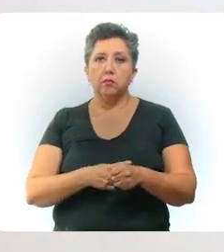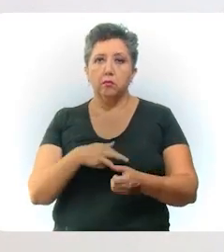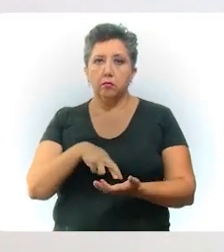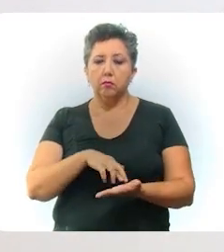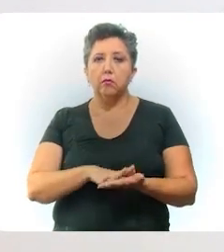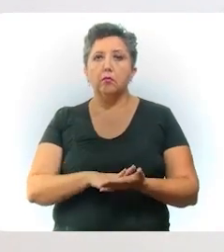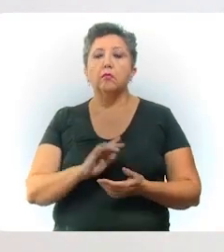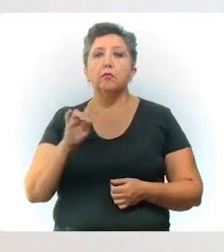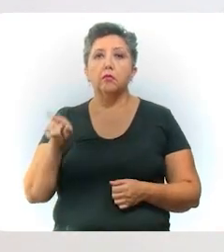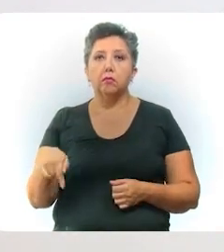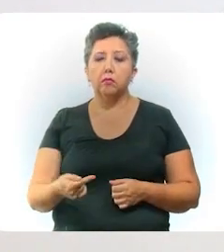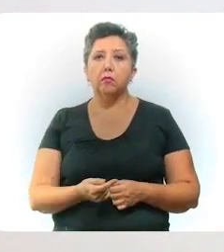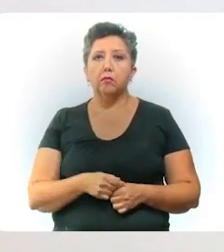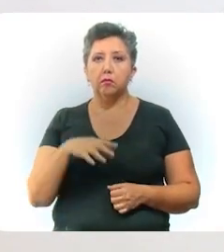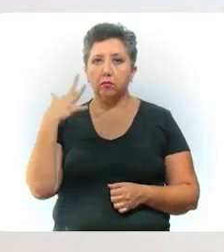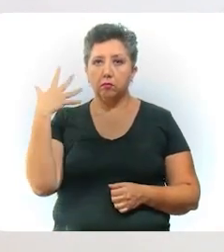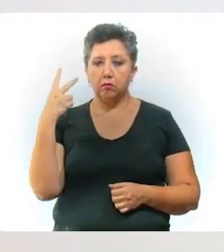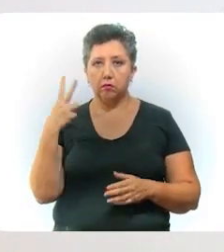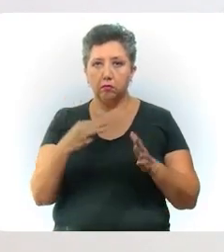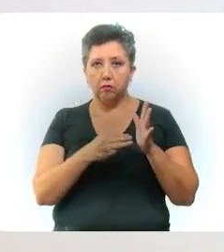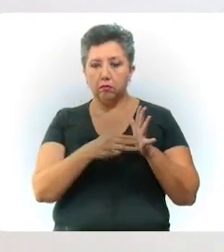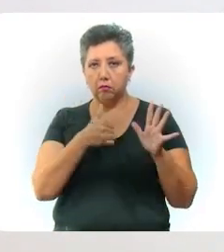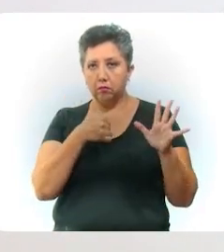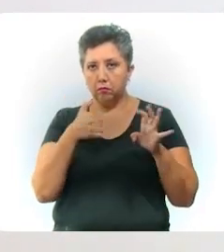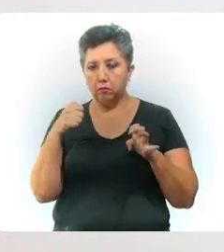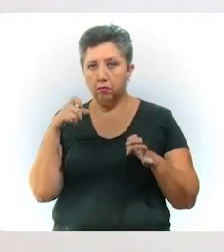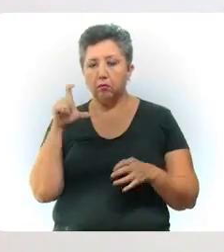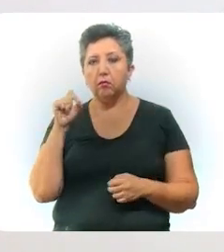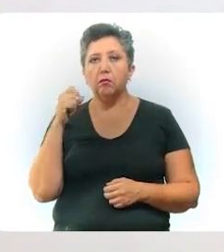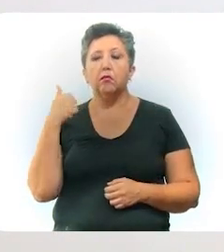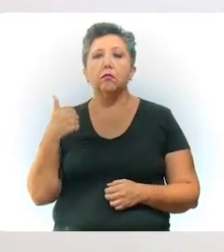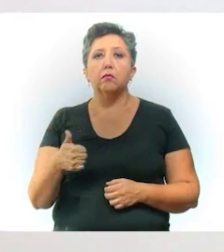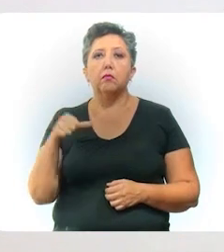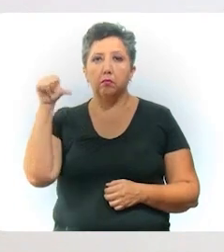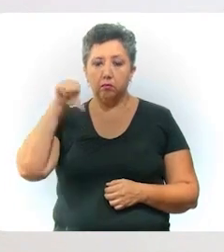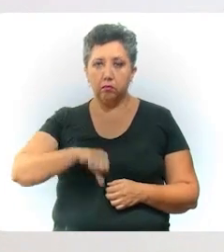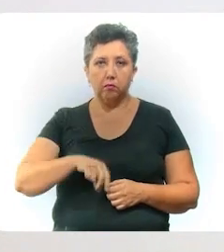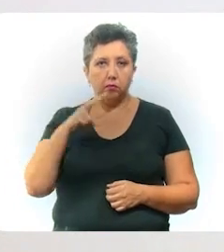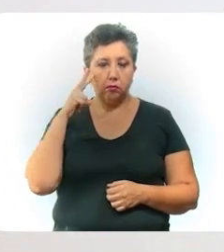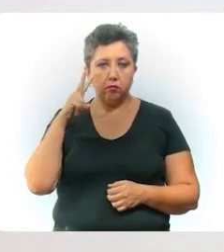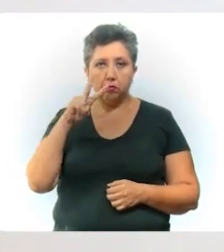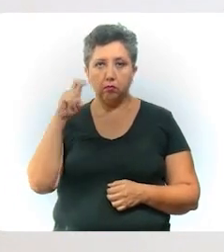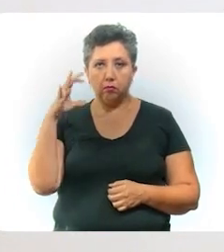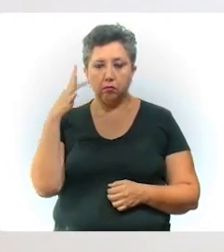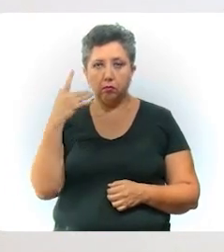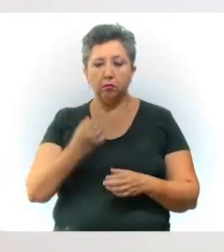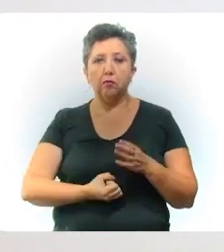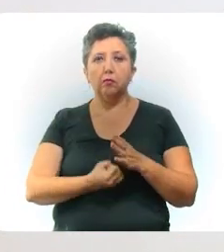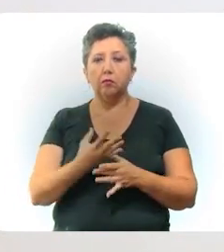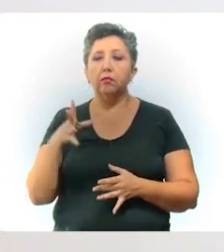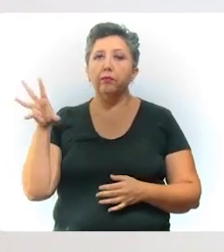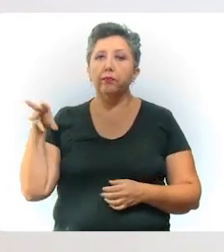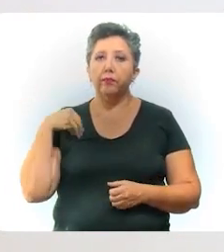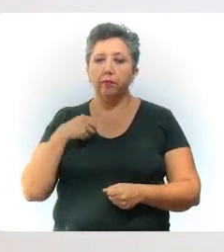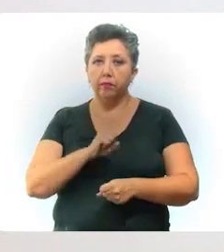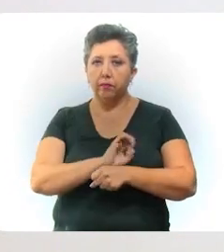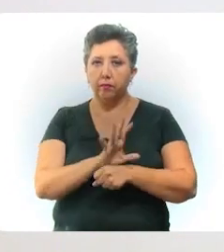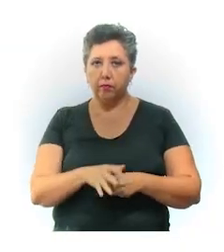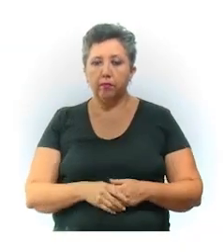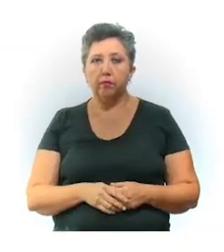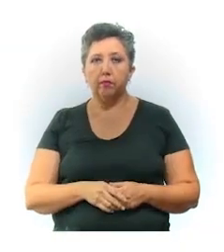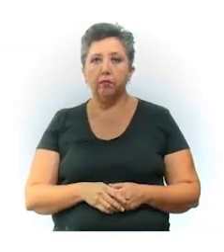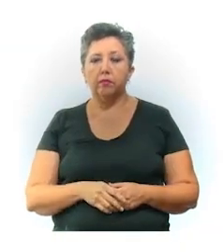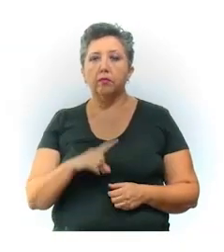contagios registrados, que es 52.626. Hoy se detectaron 250 nuevos contagios de